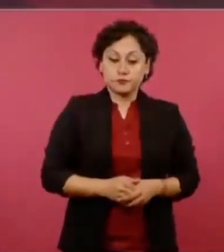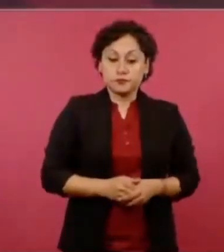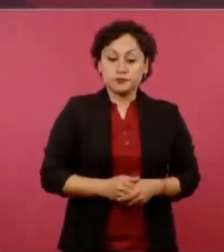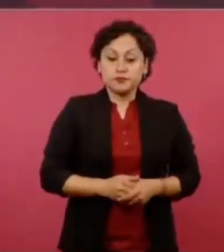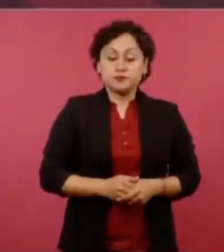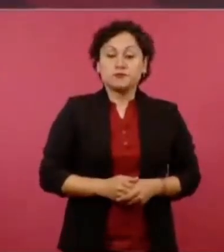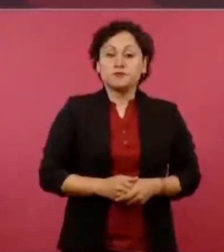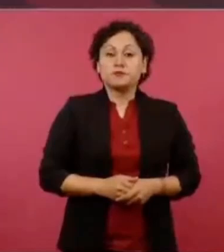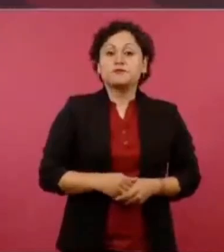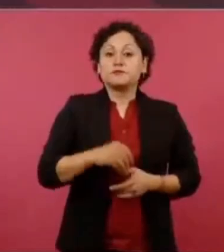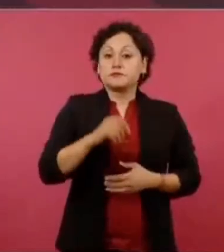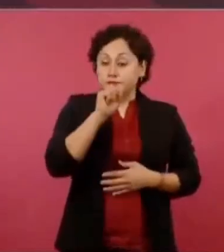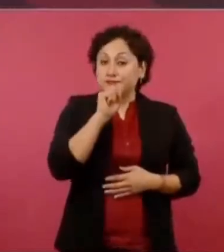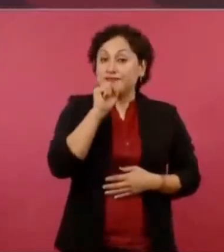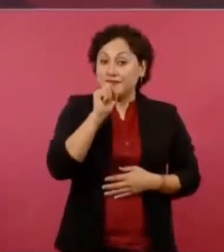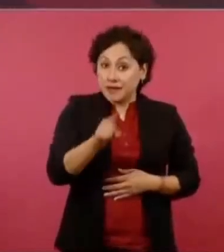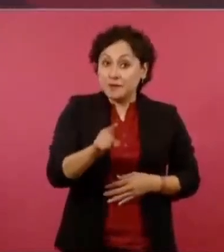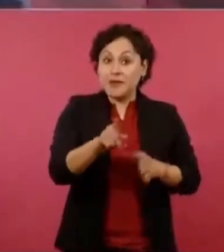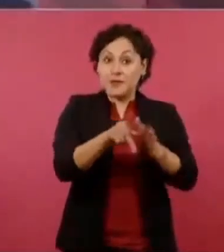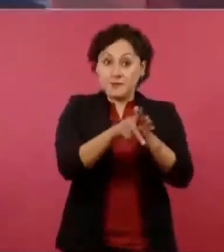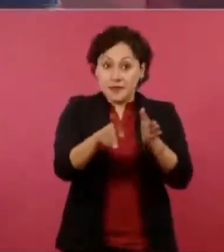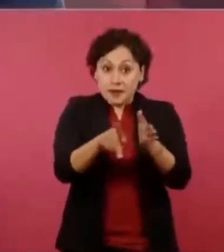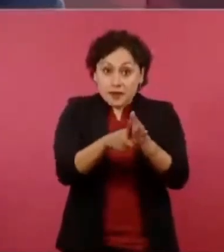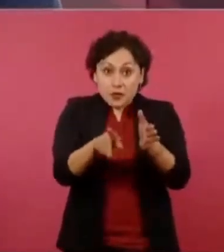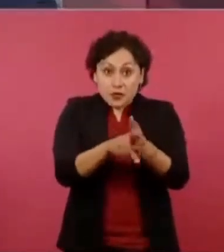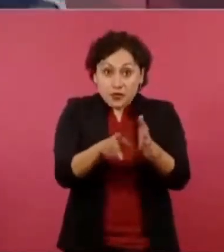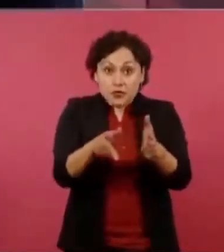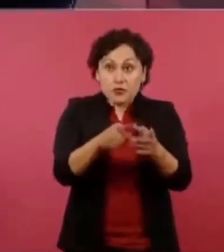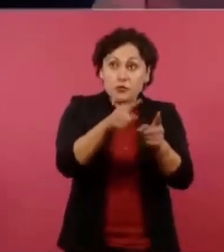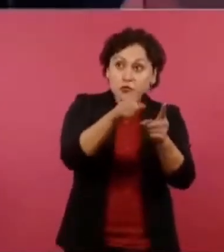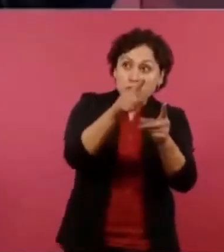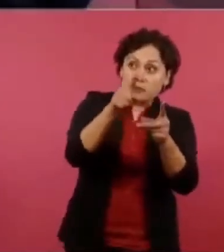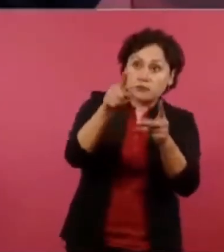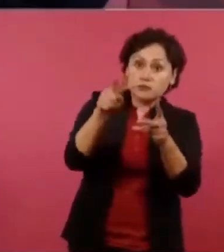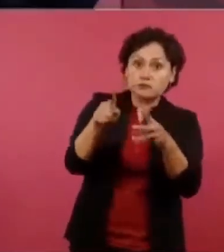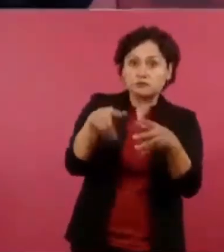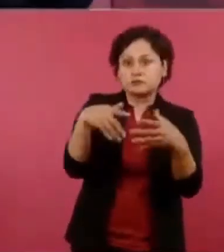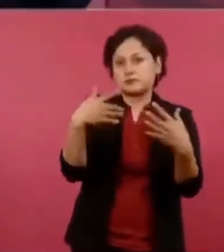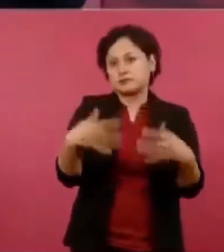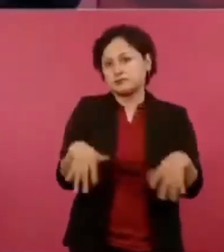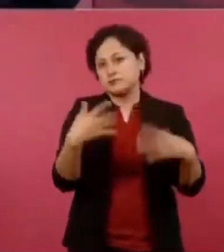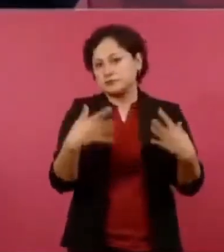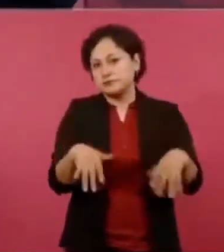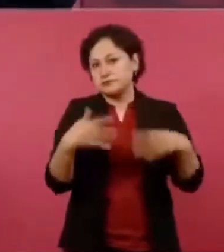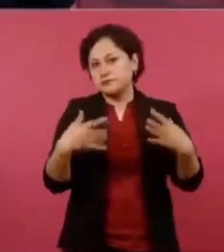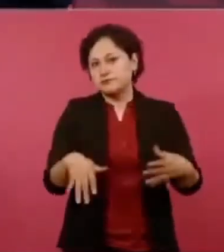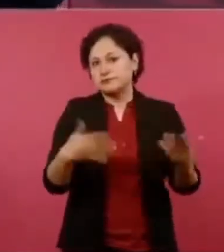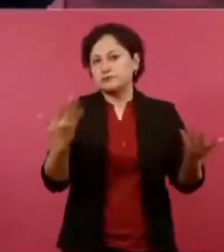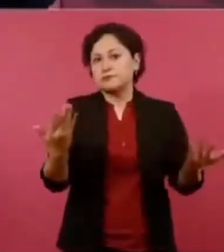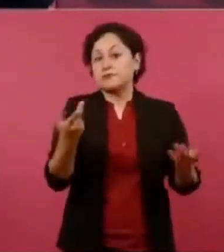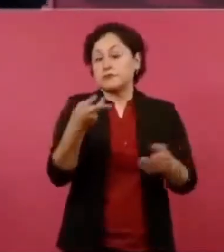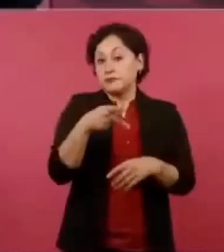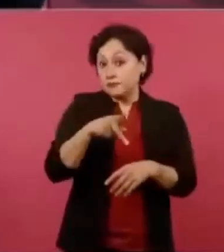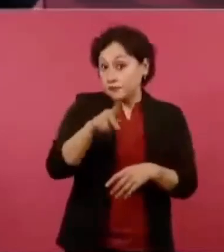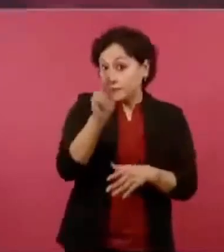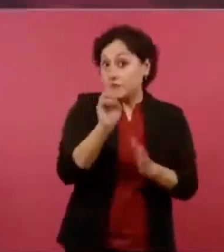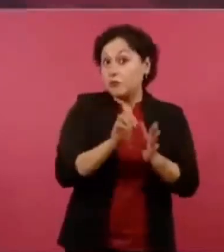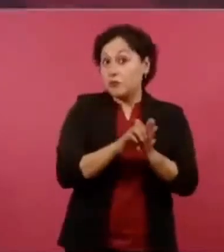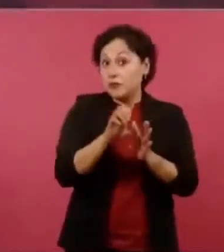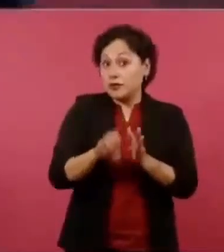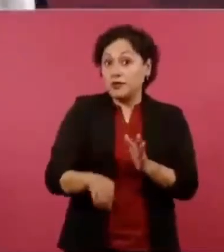y a la prensa escrita, lo que queda, pero ahí está todavía el Clarín